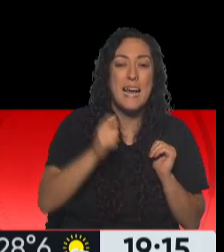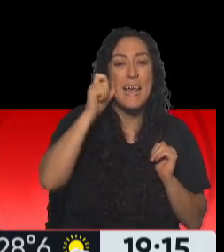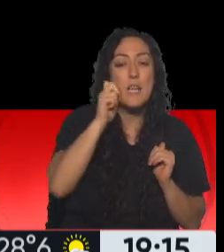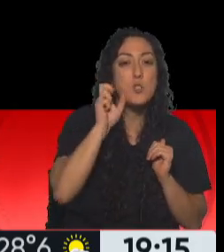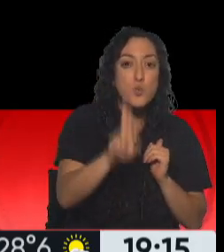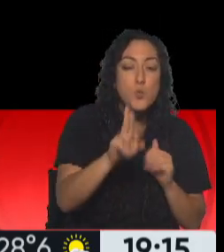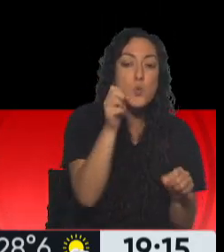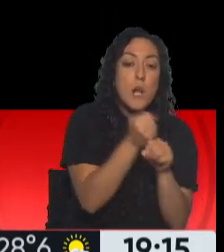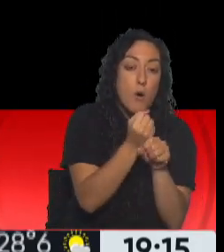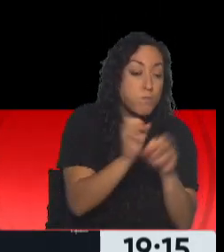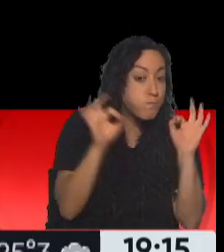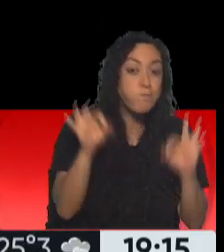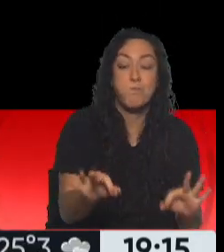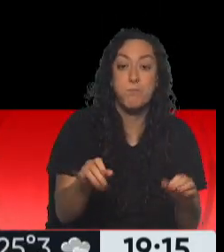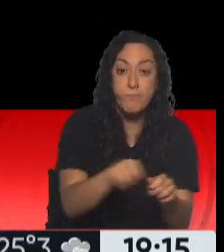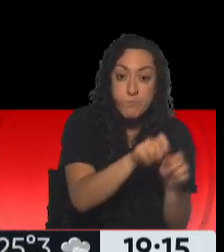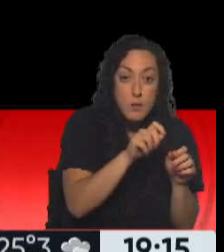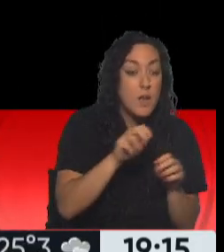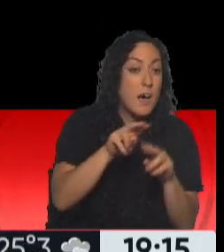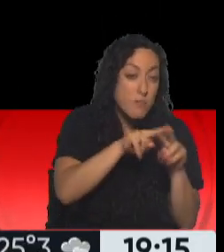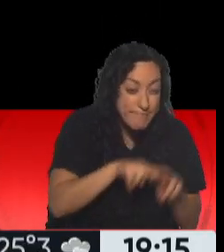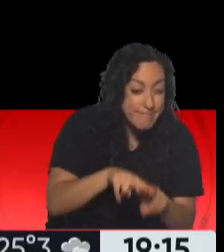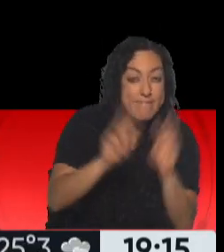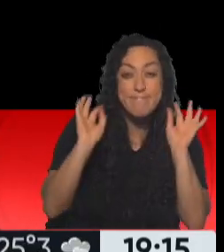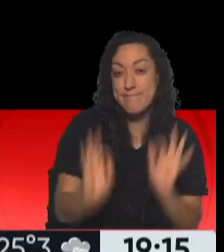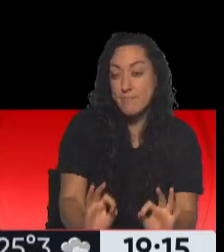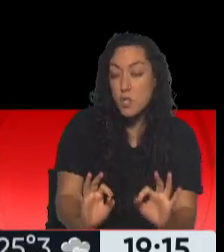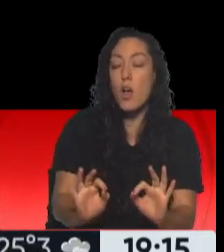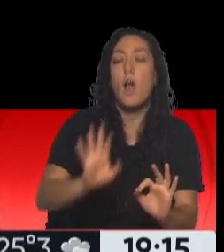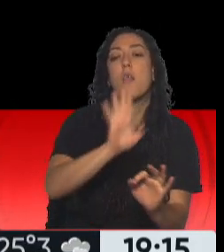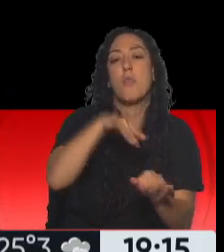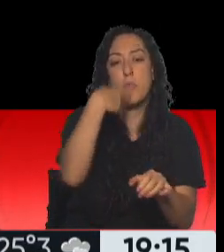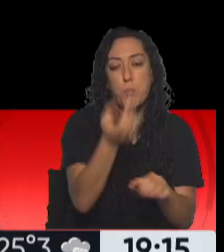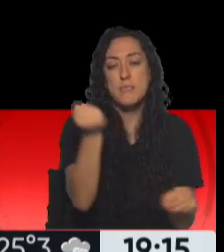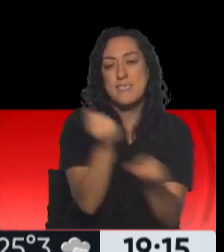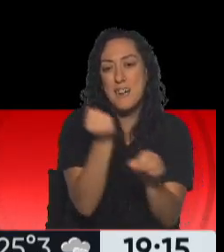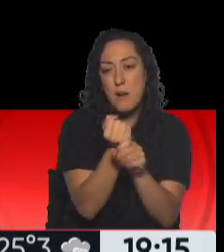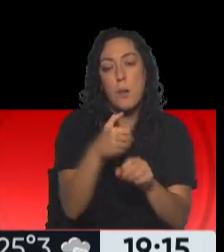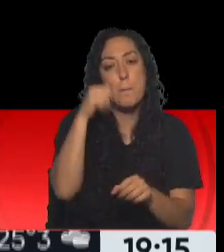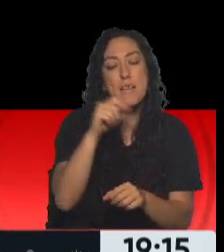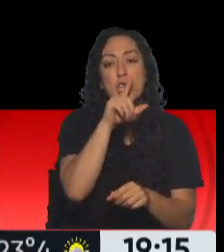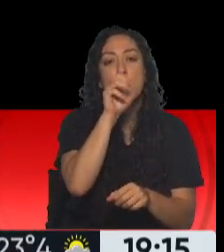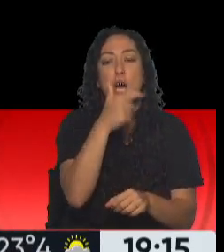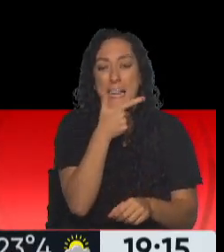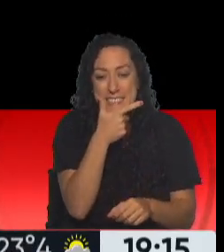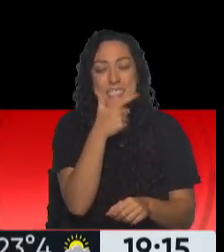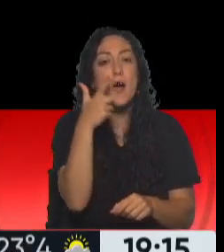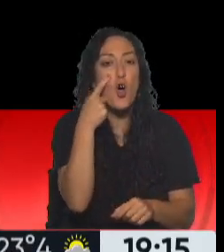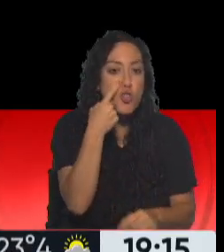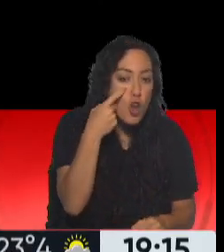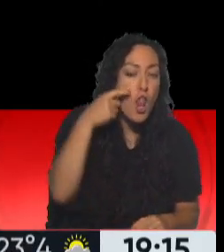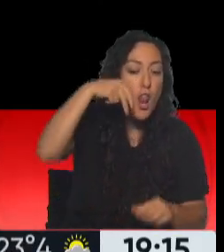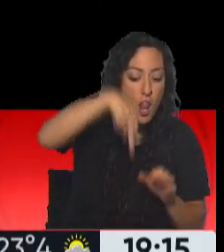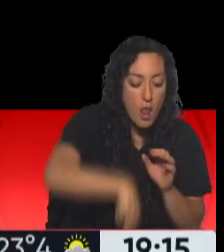hacer todas las revisiones que correspondan para recién ahí el personal de Metrogas poder ingresar en el